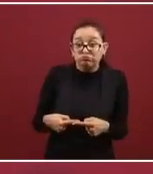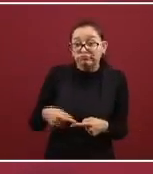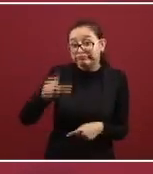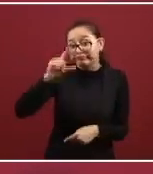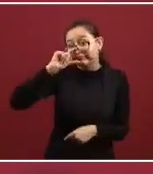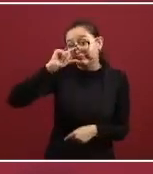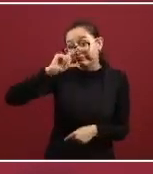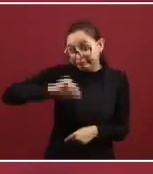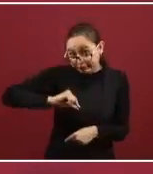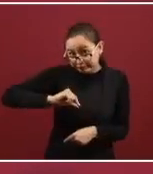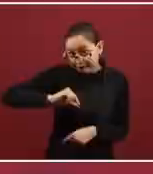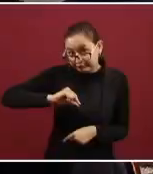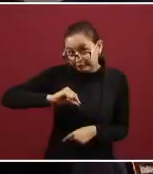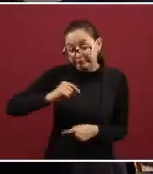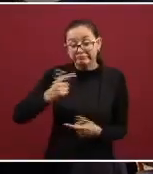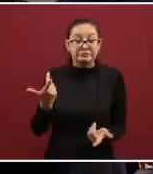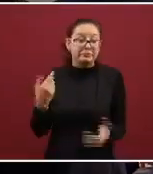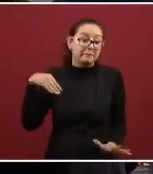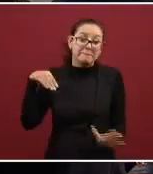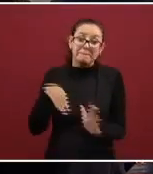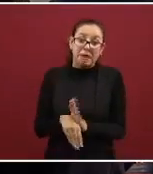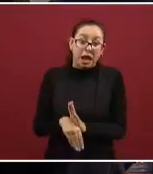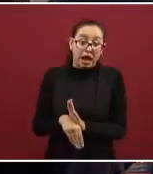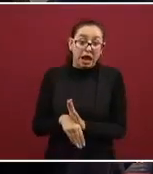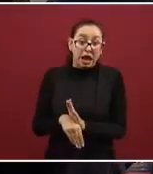no sucedió, fue un fracaso.